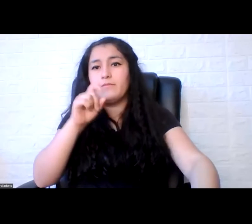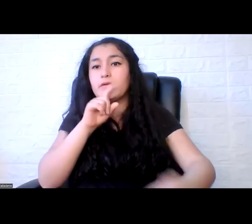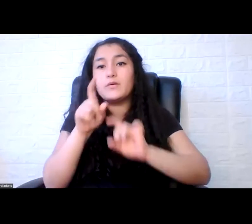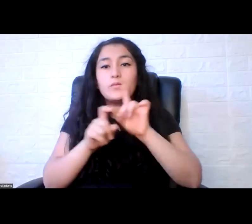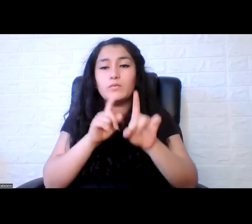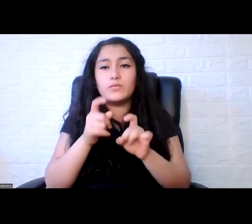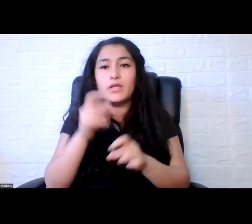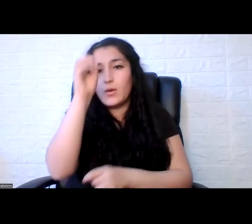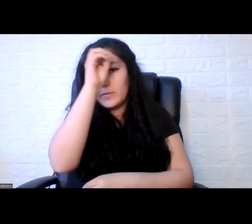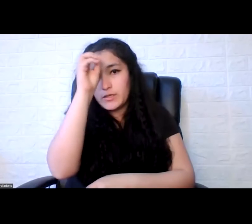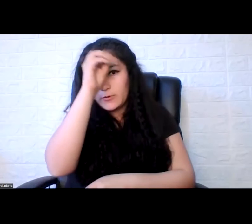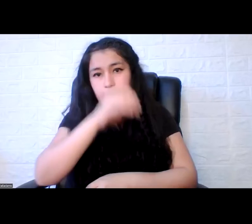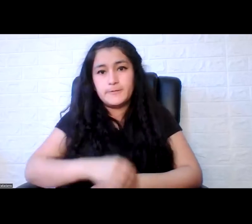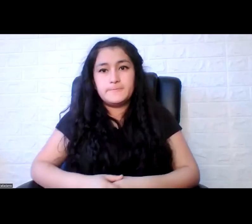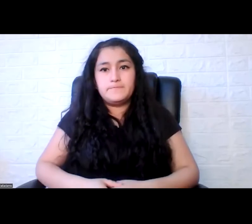comentarios.